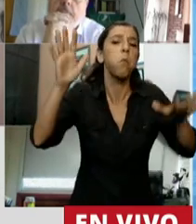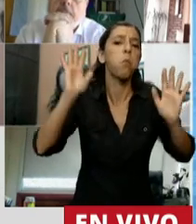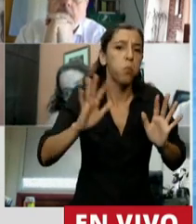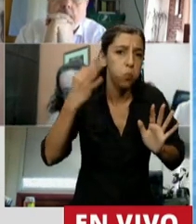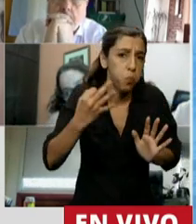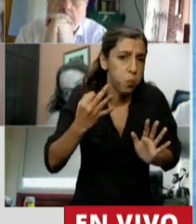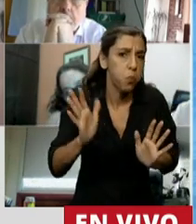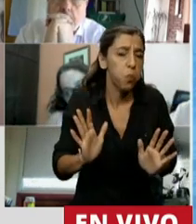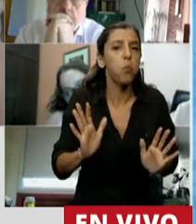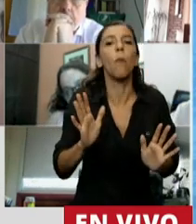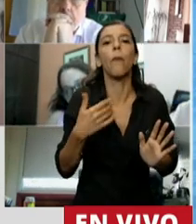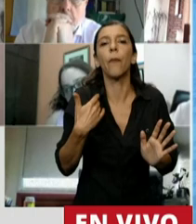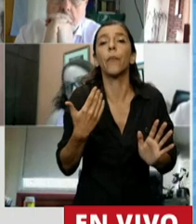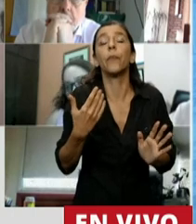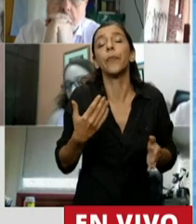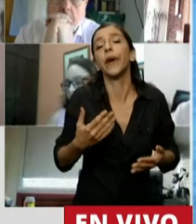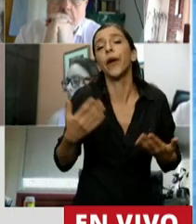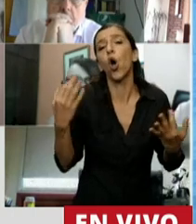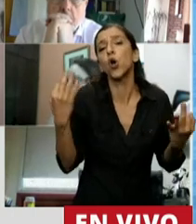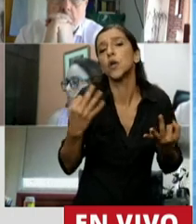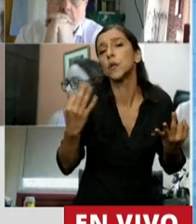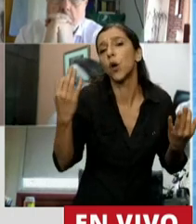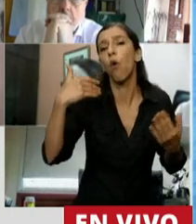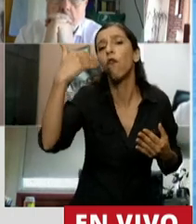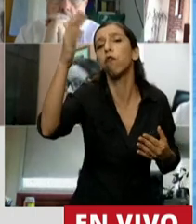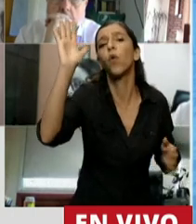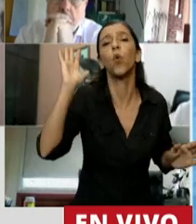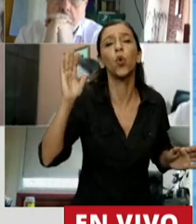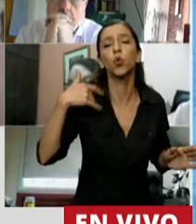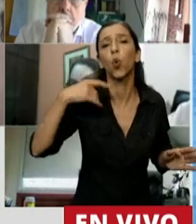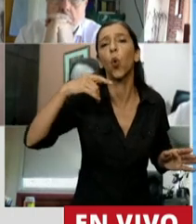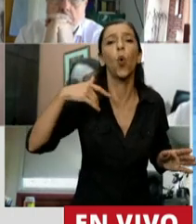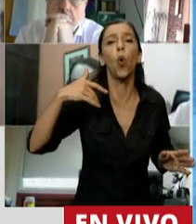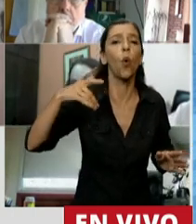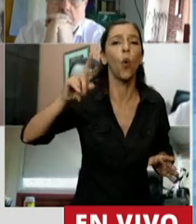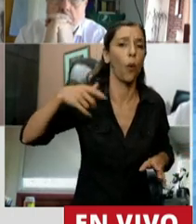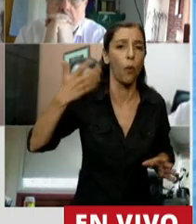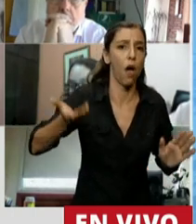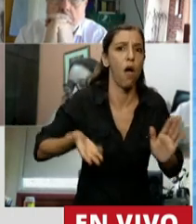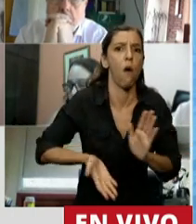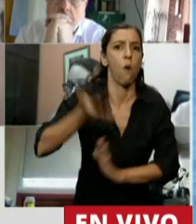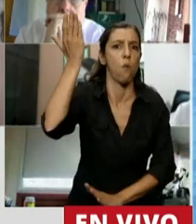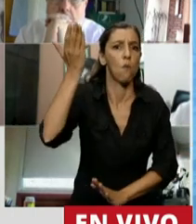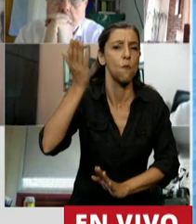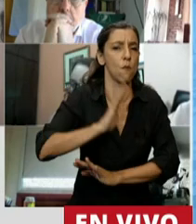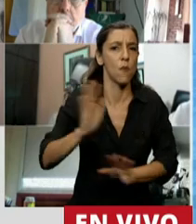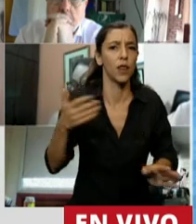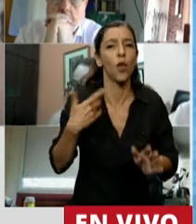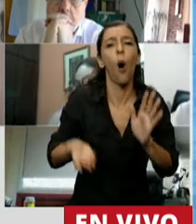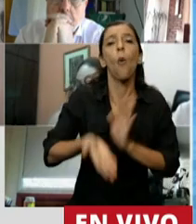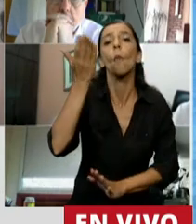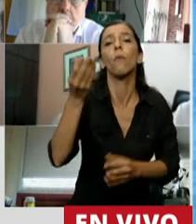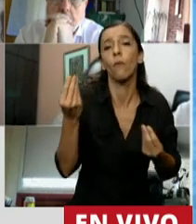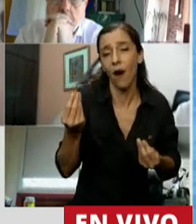que seguramente va a aparecer un tío, un Papá Noel, que va a dar un aumento que va a tener un fin meramente electoral para poder